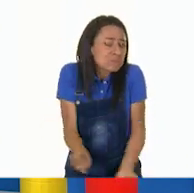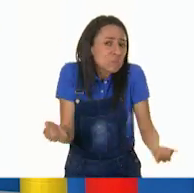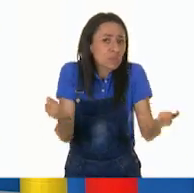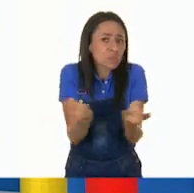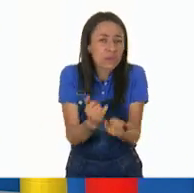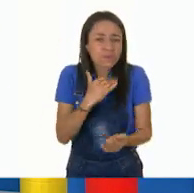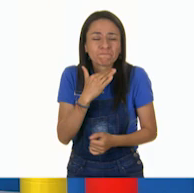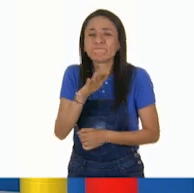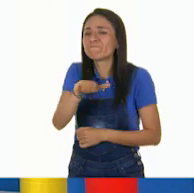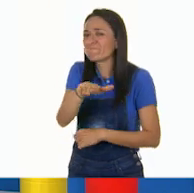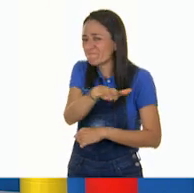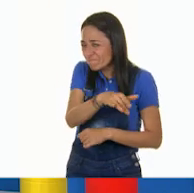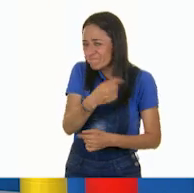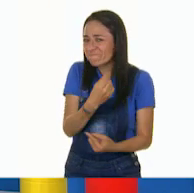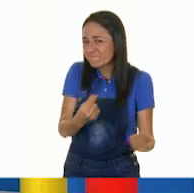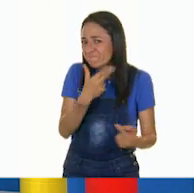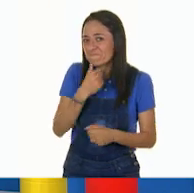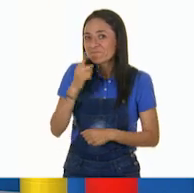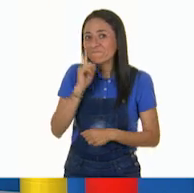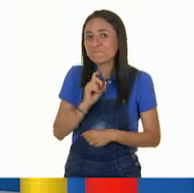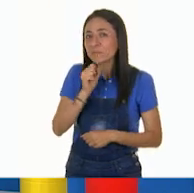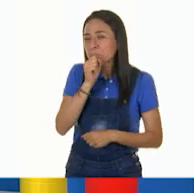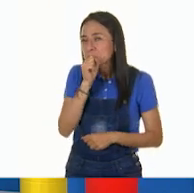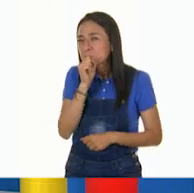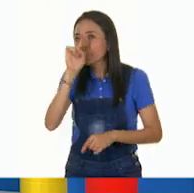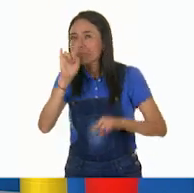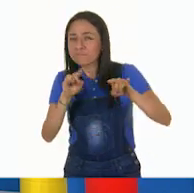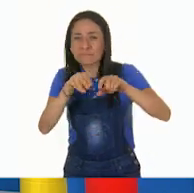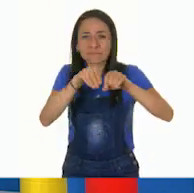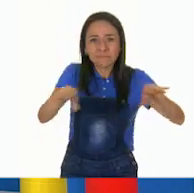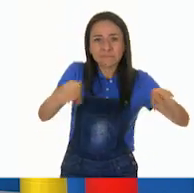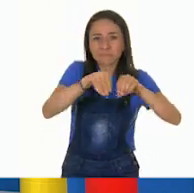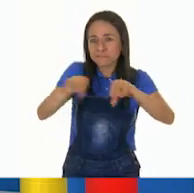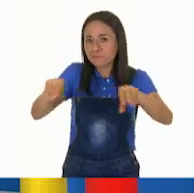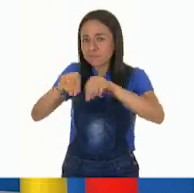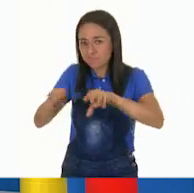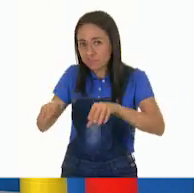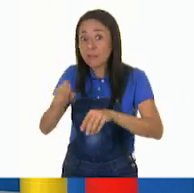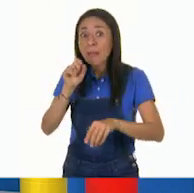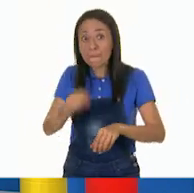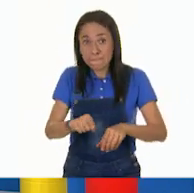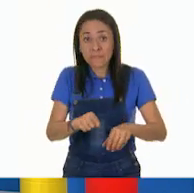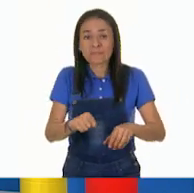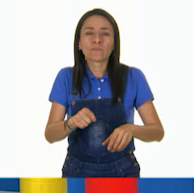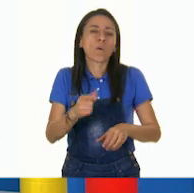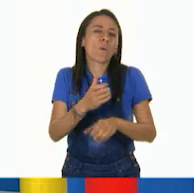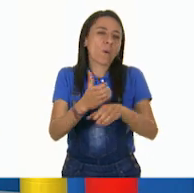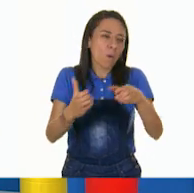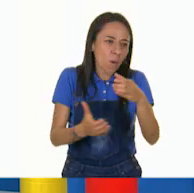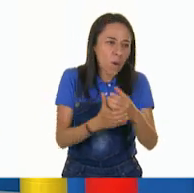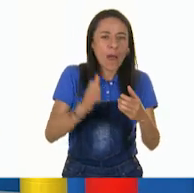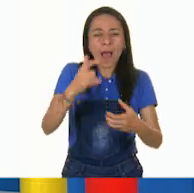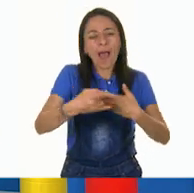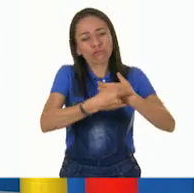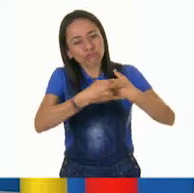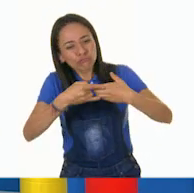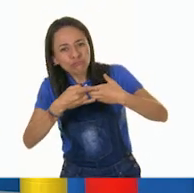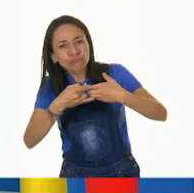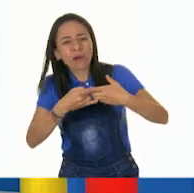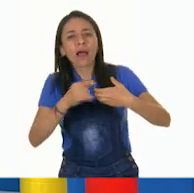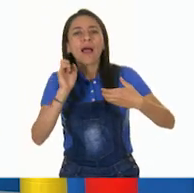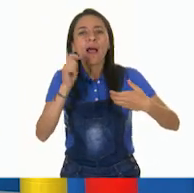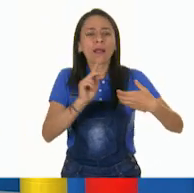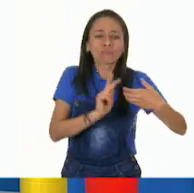que comparar la información de los anuncios publicitarios con la información de los envases o las etiquetas para poder buscar